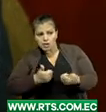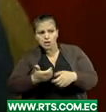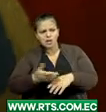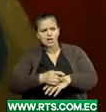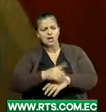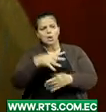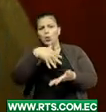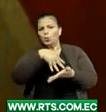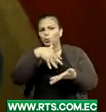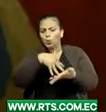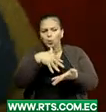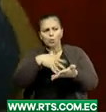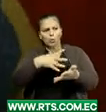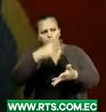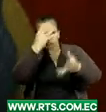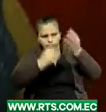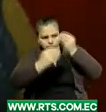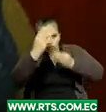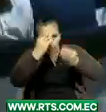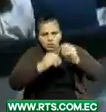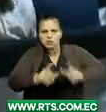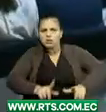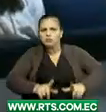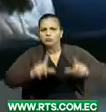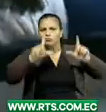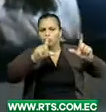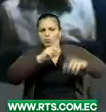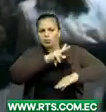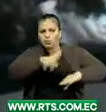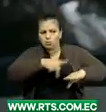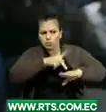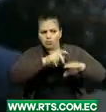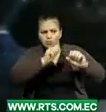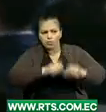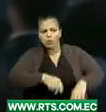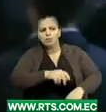colegio, por obtener un título profesional. En Quito informó Adriana Rojas.